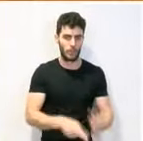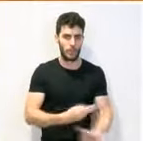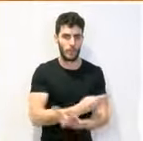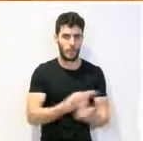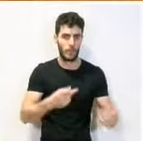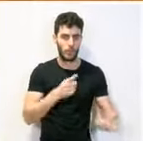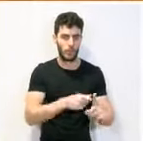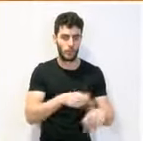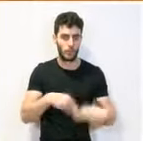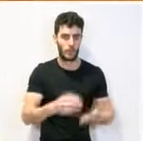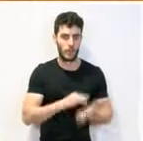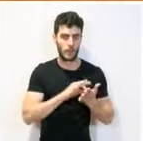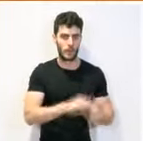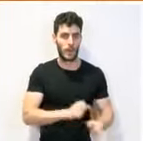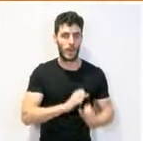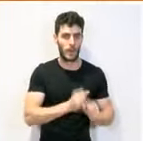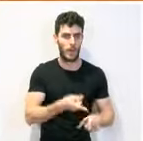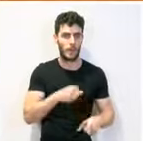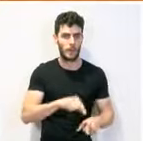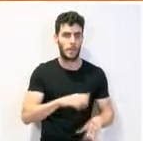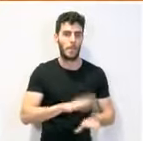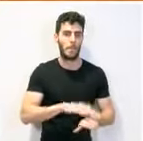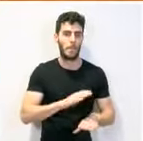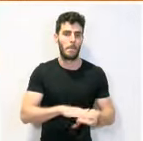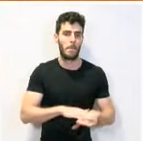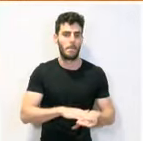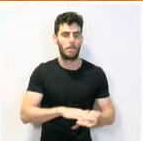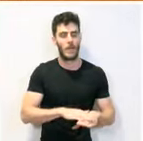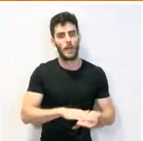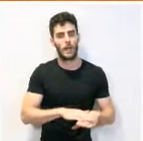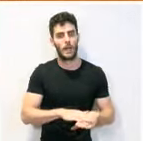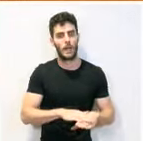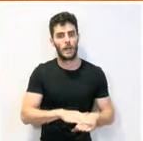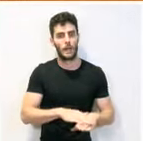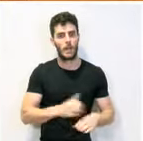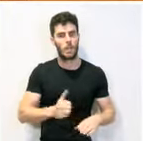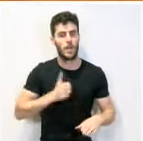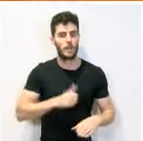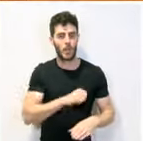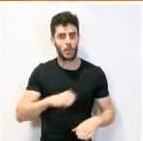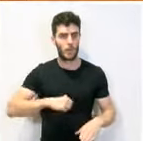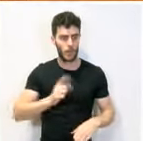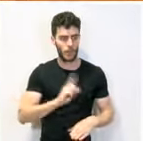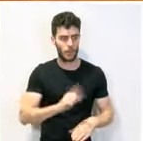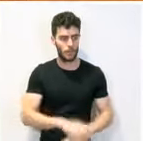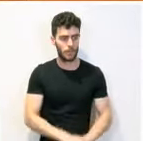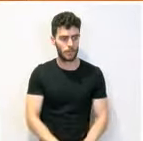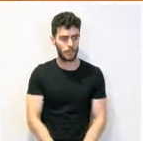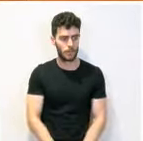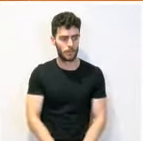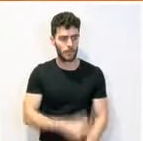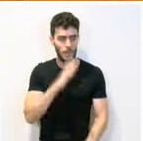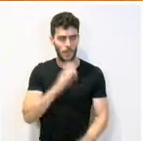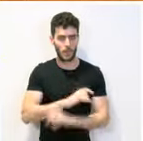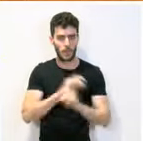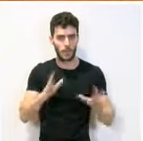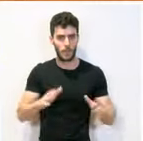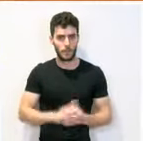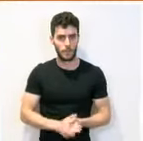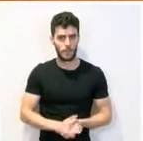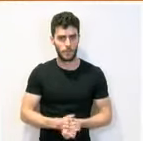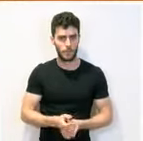para la prestación del servicio y no para garantizar el beneficio privado de algunas empresas? Porque, claro,